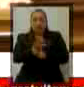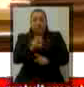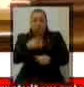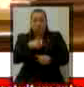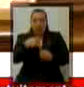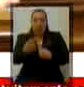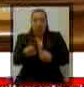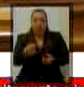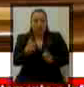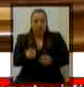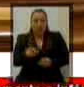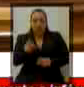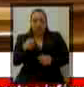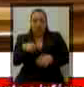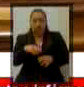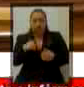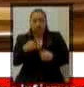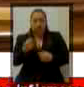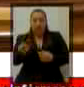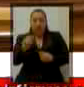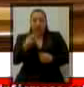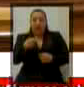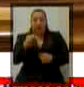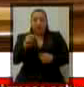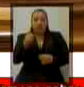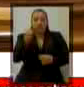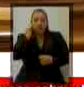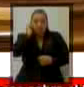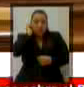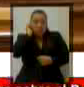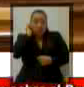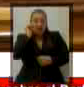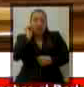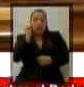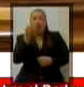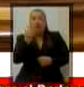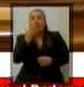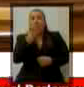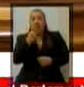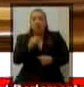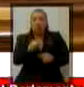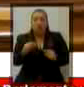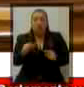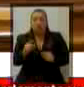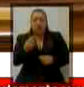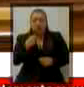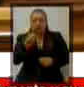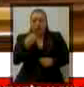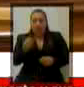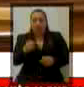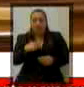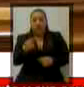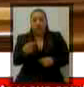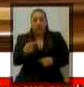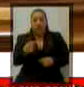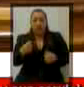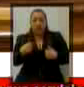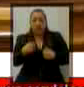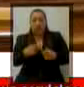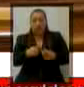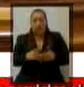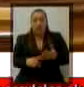otros. ¿Ustedes han tenido hámsters? Los hámsters se comen los unos a los otros. ¡Tan lindo el hámster, tan lindo el hámster! Y se comió al otro hámster. Así